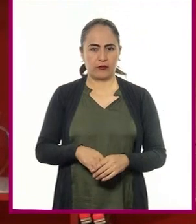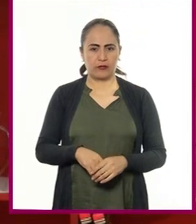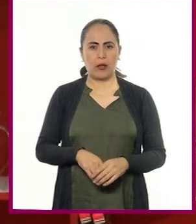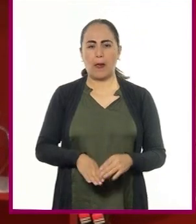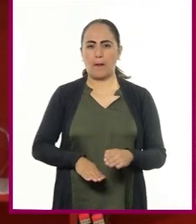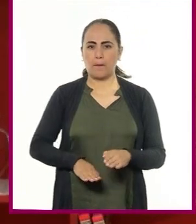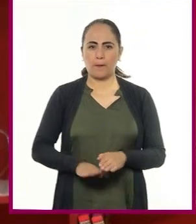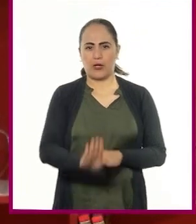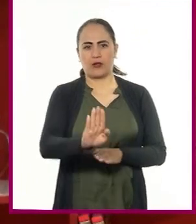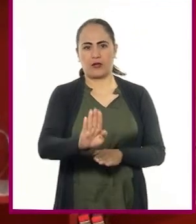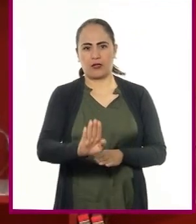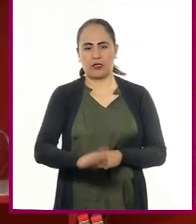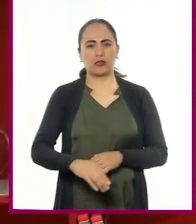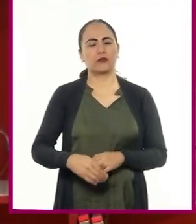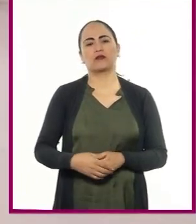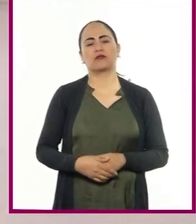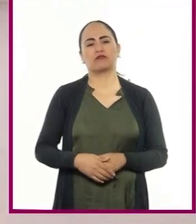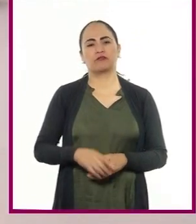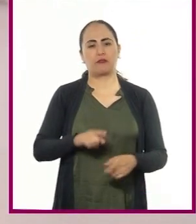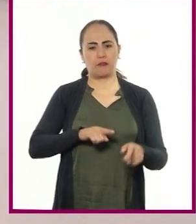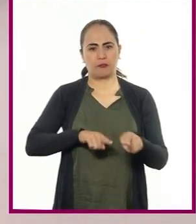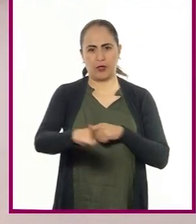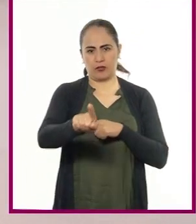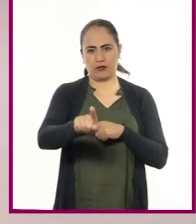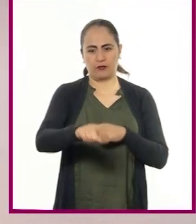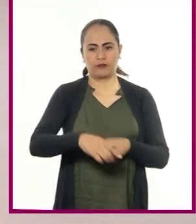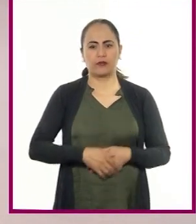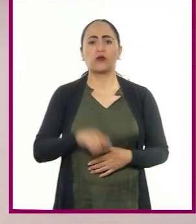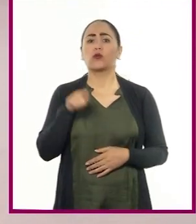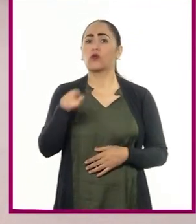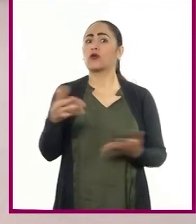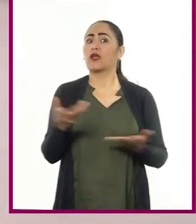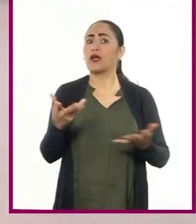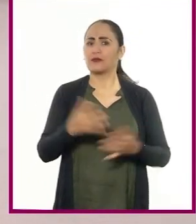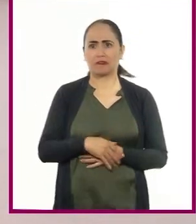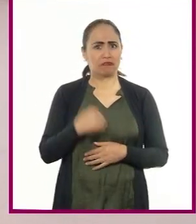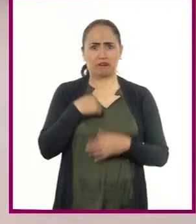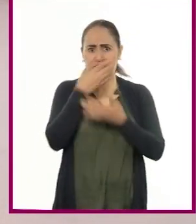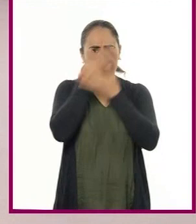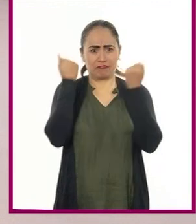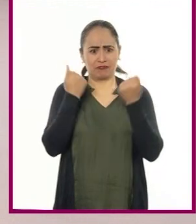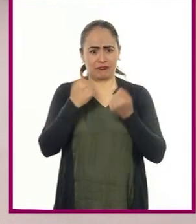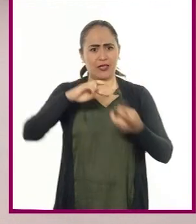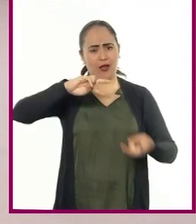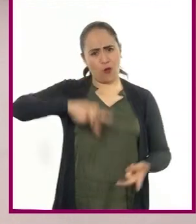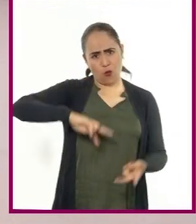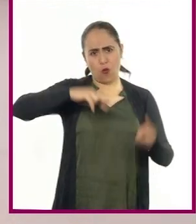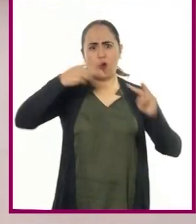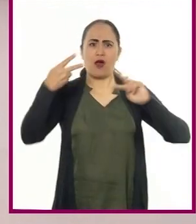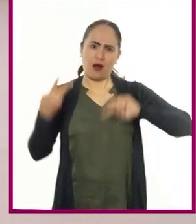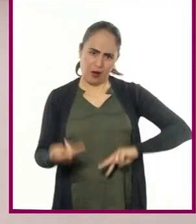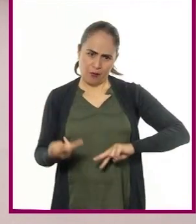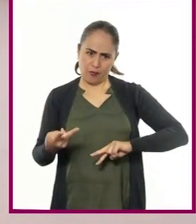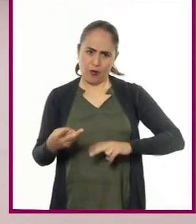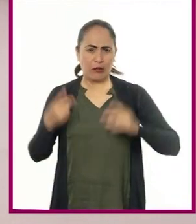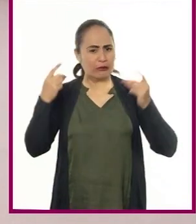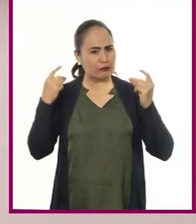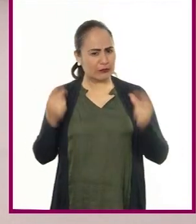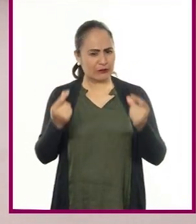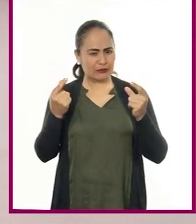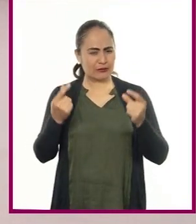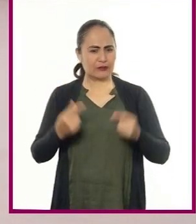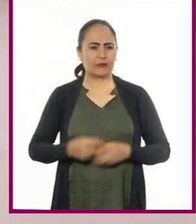golpeas para anotar gol. Maestra, ¿usted qué tiene que hacer? No sé. A velocidad, cambio de lugar con Daniel. Y rápido me